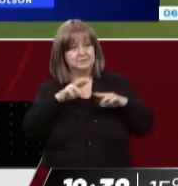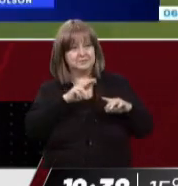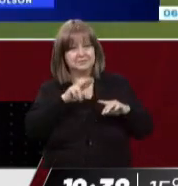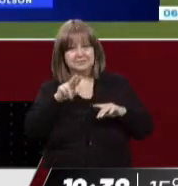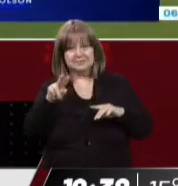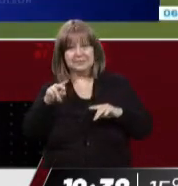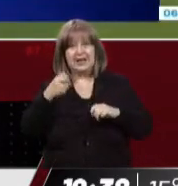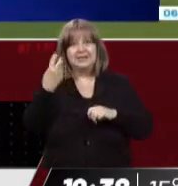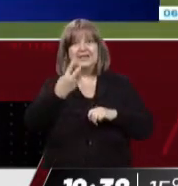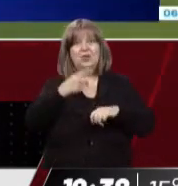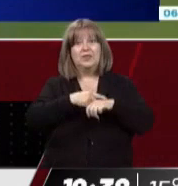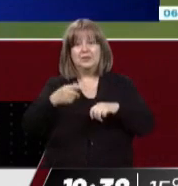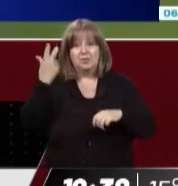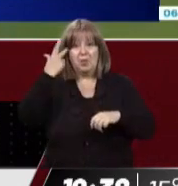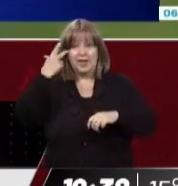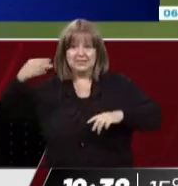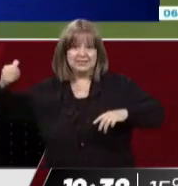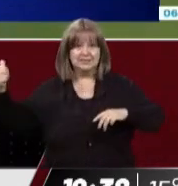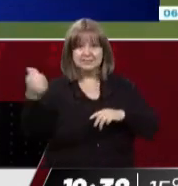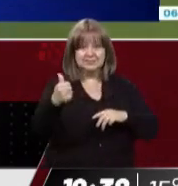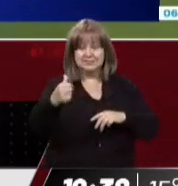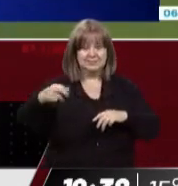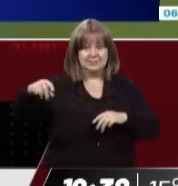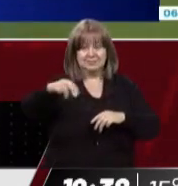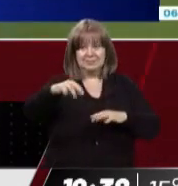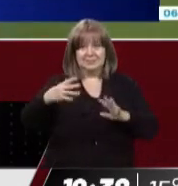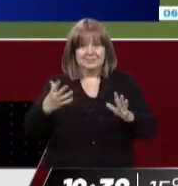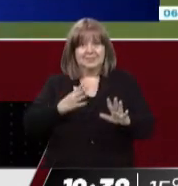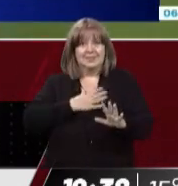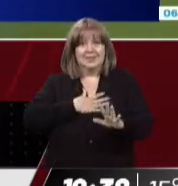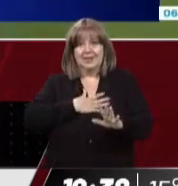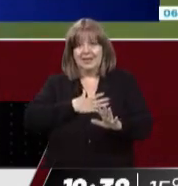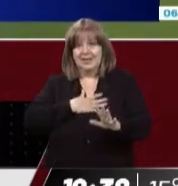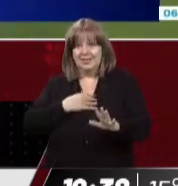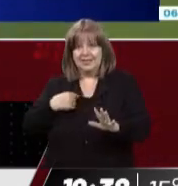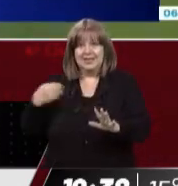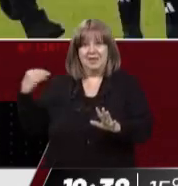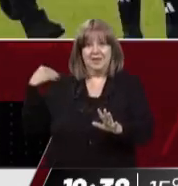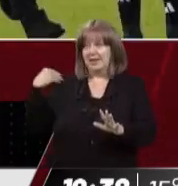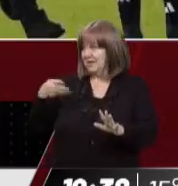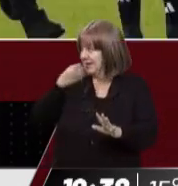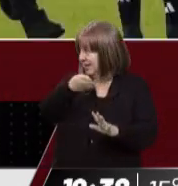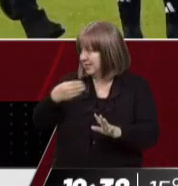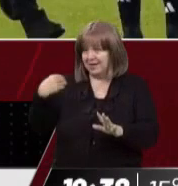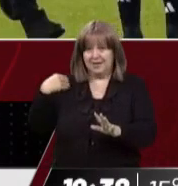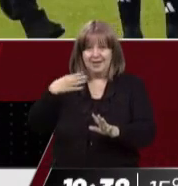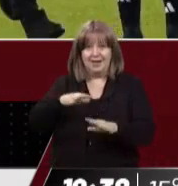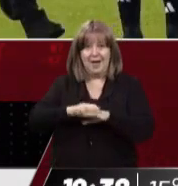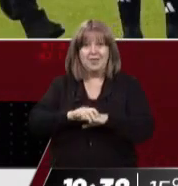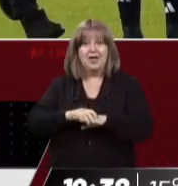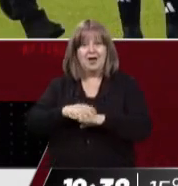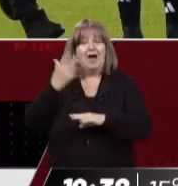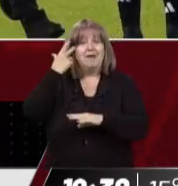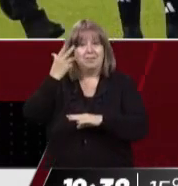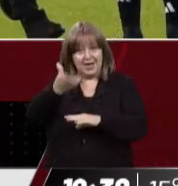Y empieza el segundo, entra Messi y tenía un amigo ahí que me dice, ¿no era que te ibas a meter? ¡Ay, no, claro! Ahora que entró